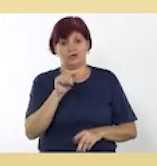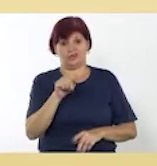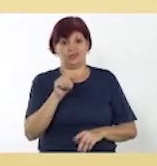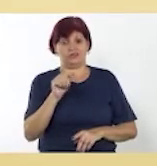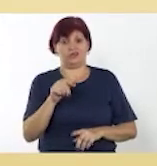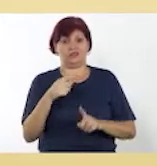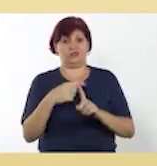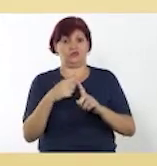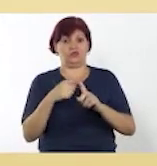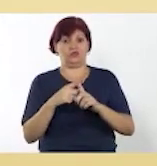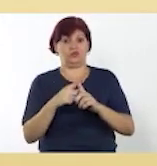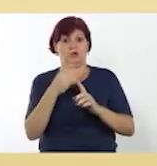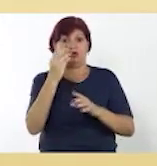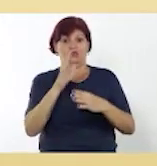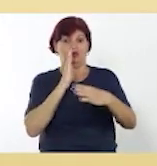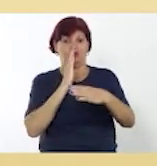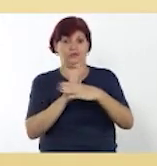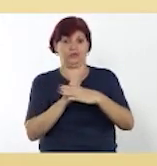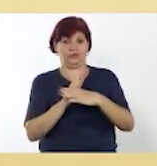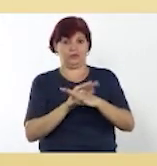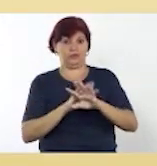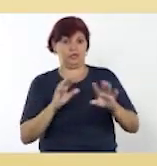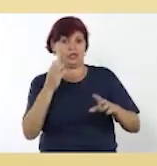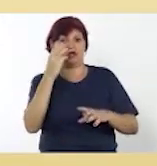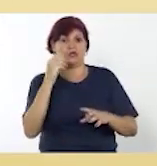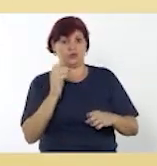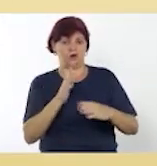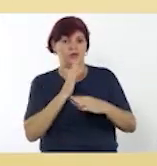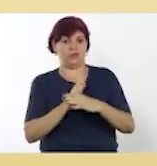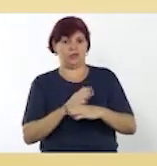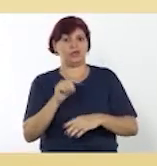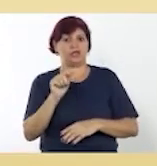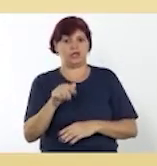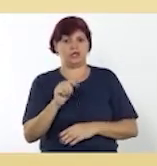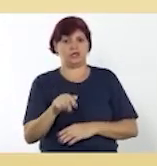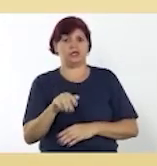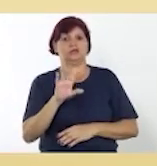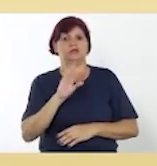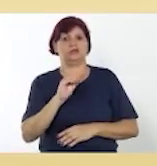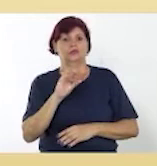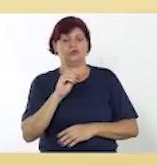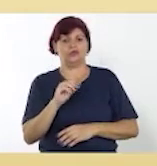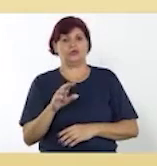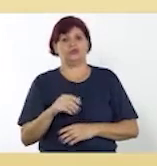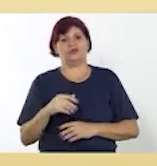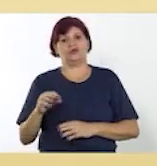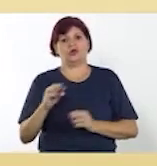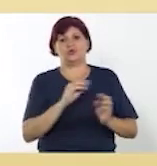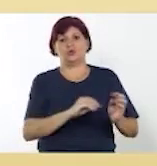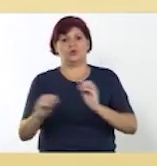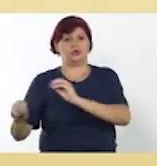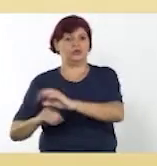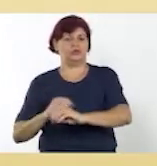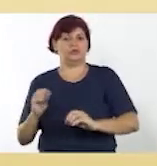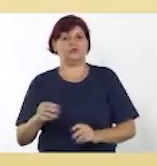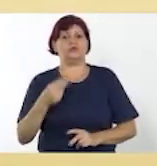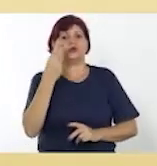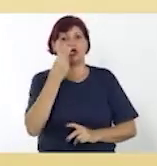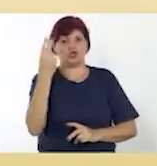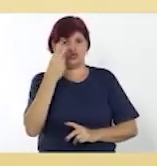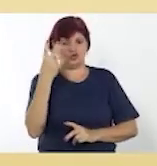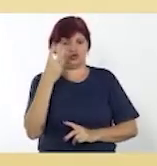es que ustedes sumaron los valores centrales y calcularon la mediana del mismo. En este caso estamos diciendo que hay